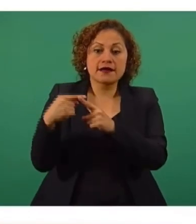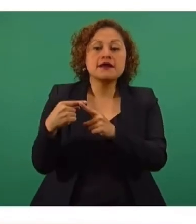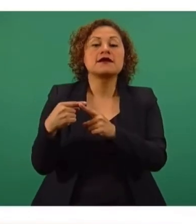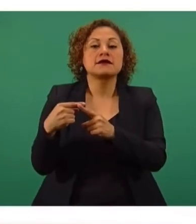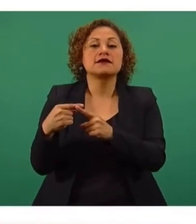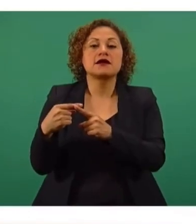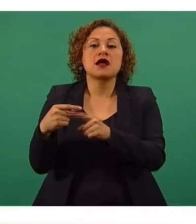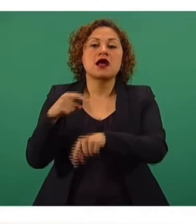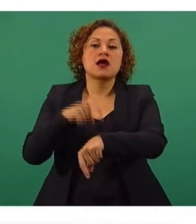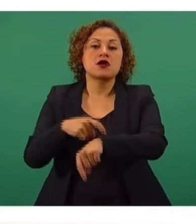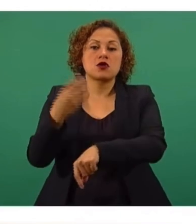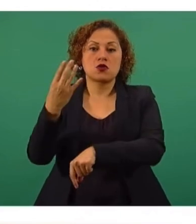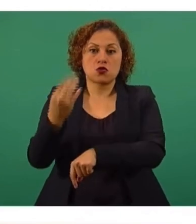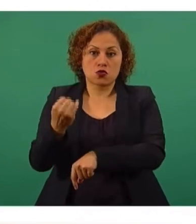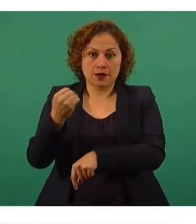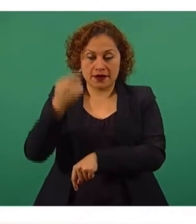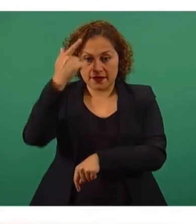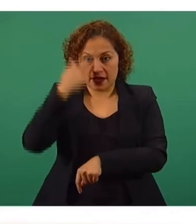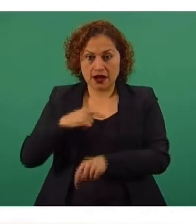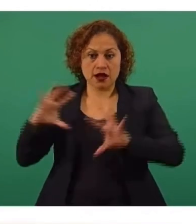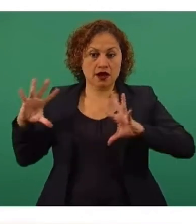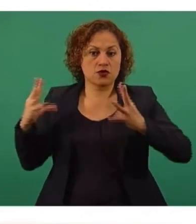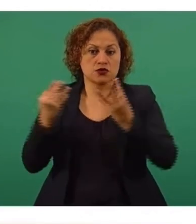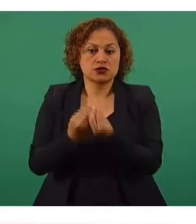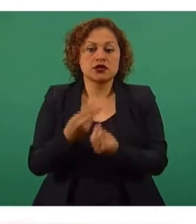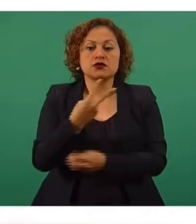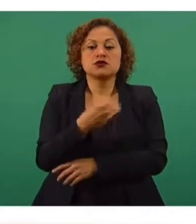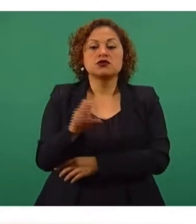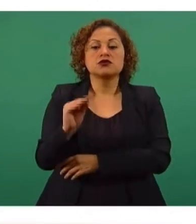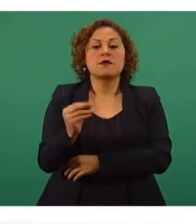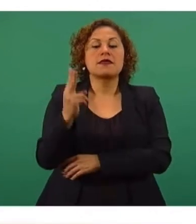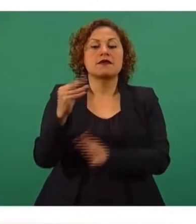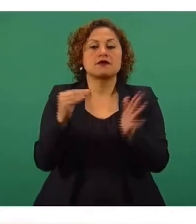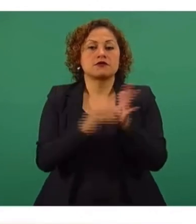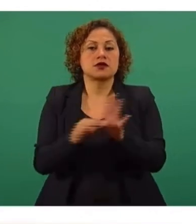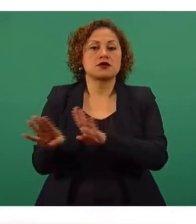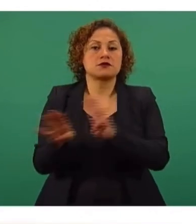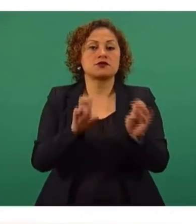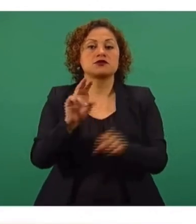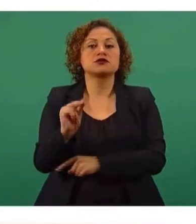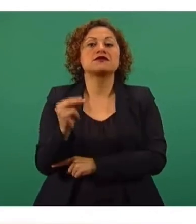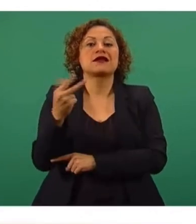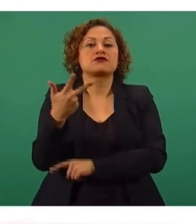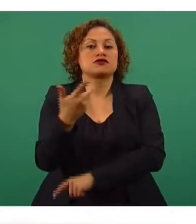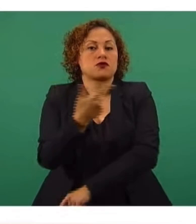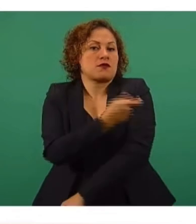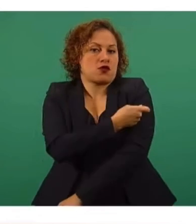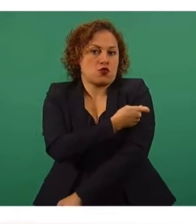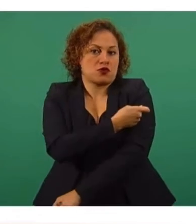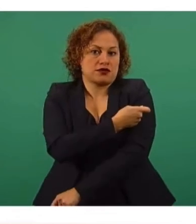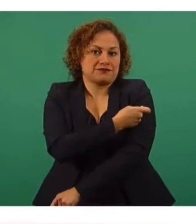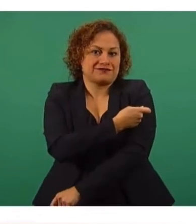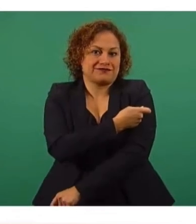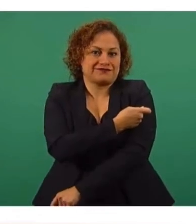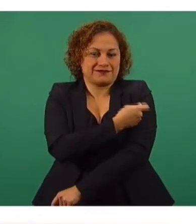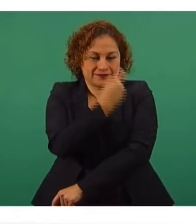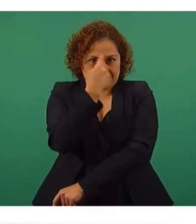293,000 prácticamente dosis de vacunas. Esto es ya lo que resta del personal